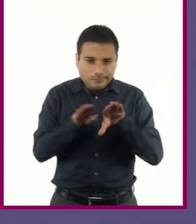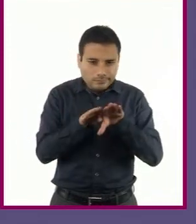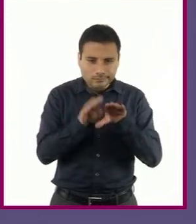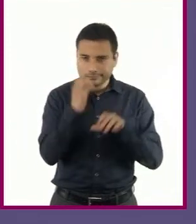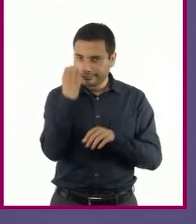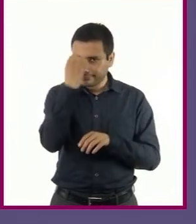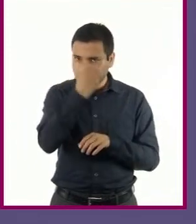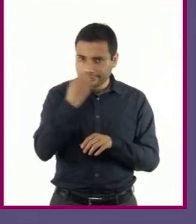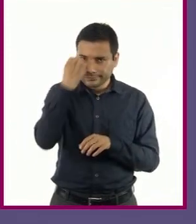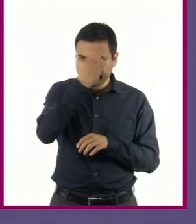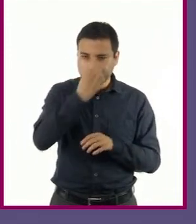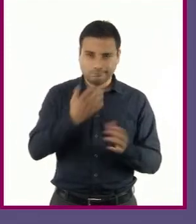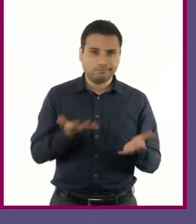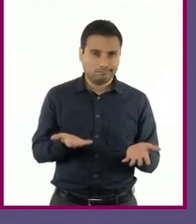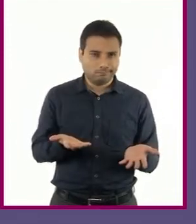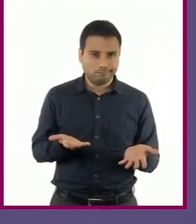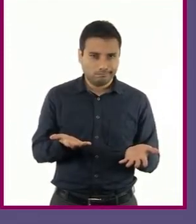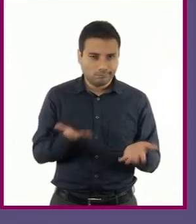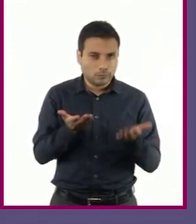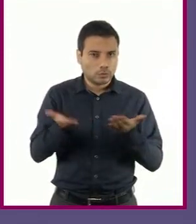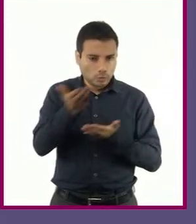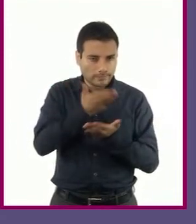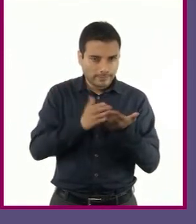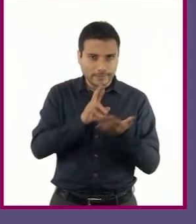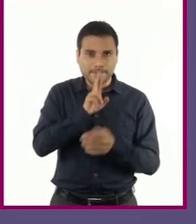y convivimos en distintos espacios.